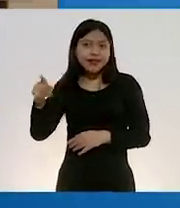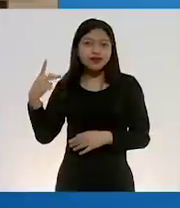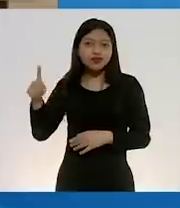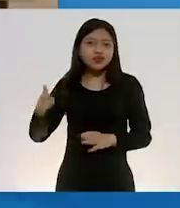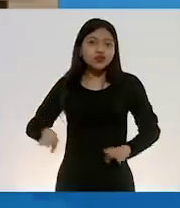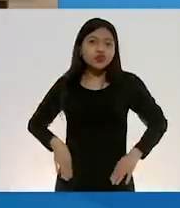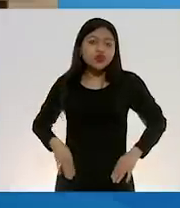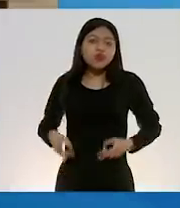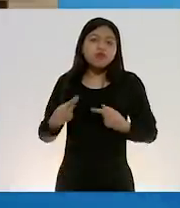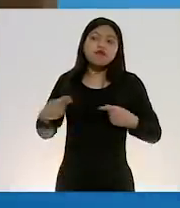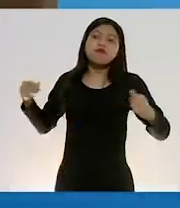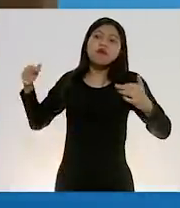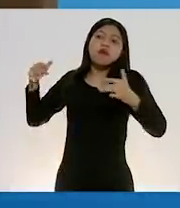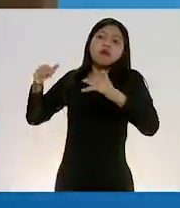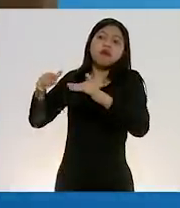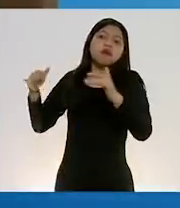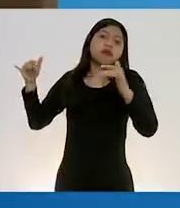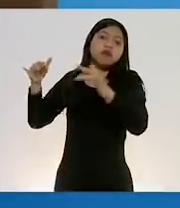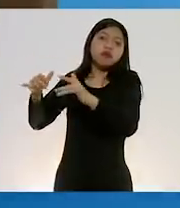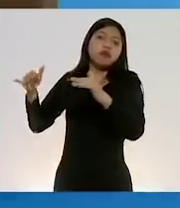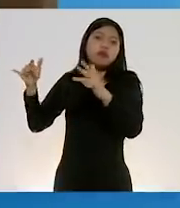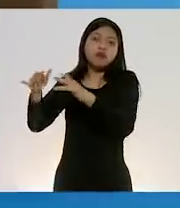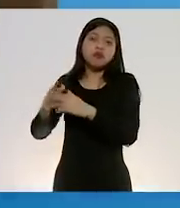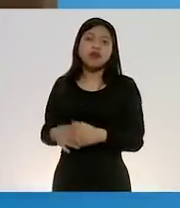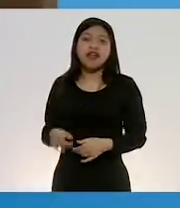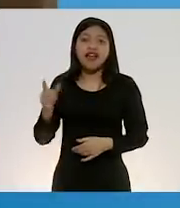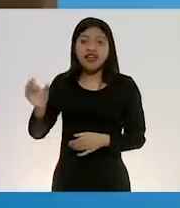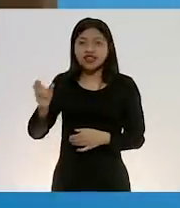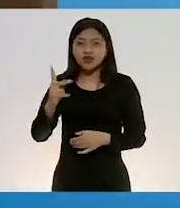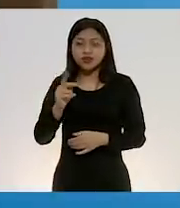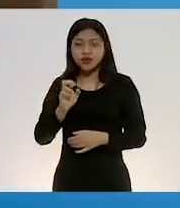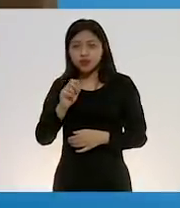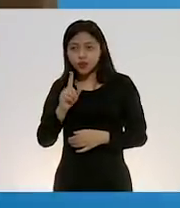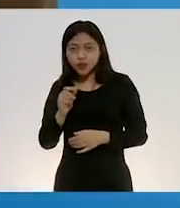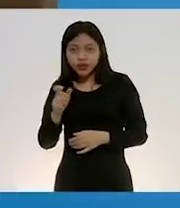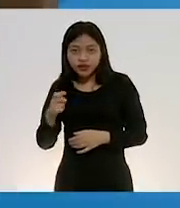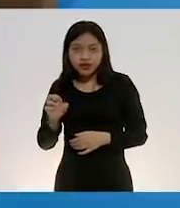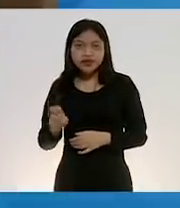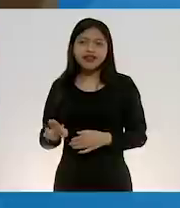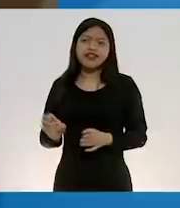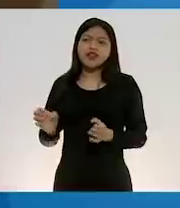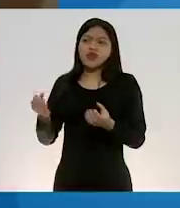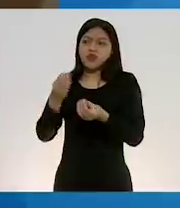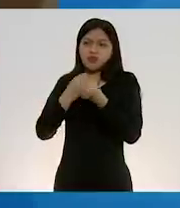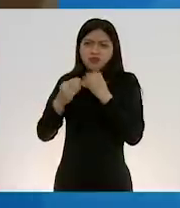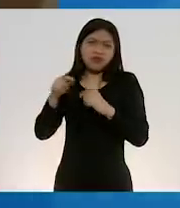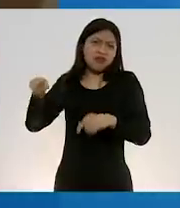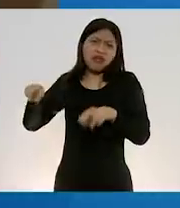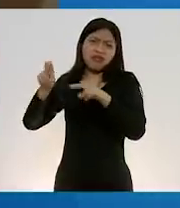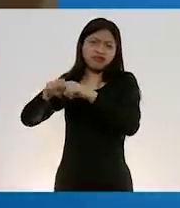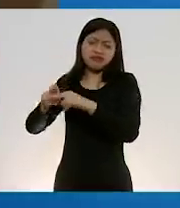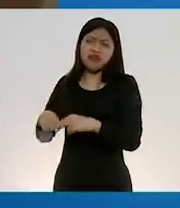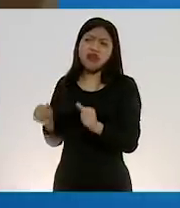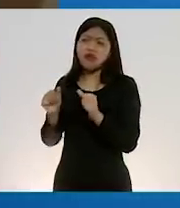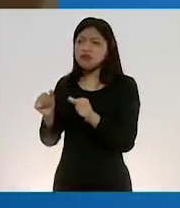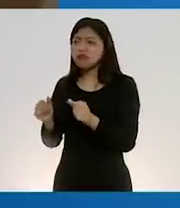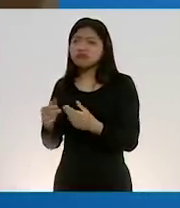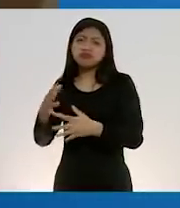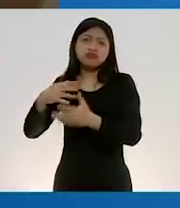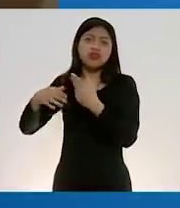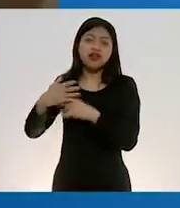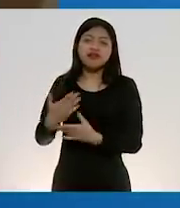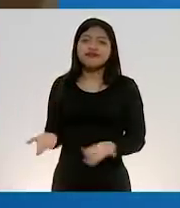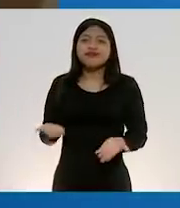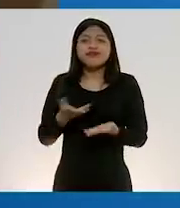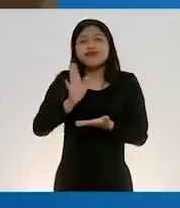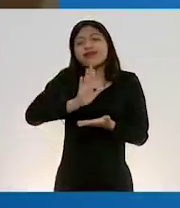centro de sociabilidad. Llegaban con pulque, llegaban con comida y pasaban un rato, como si hoy fuéramos al club